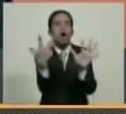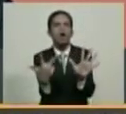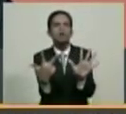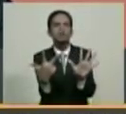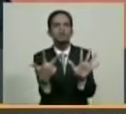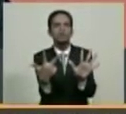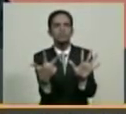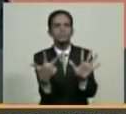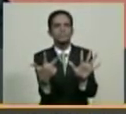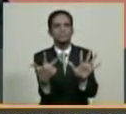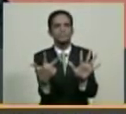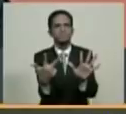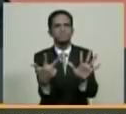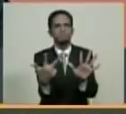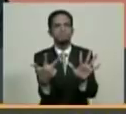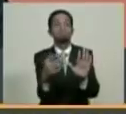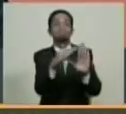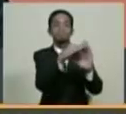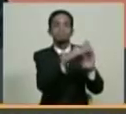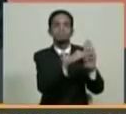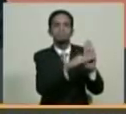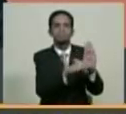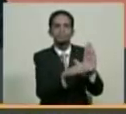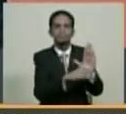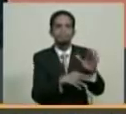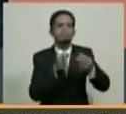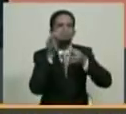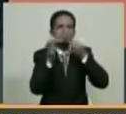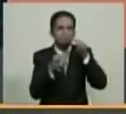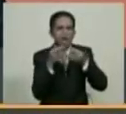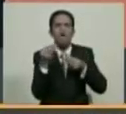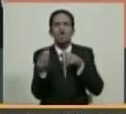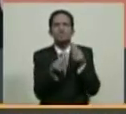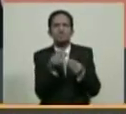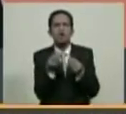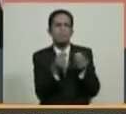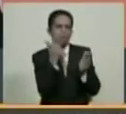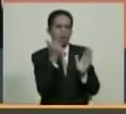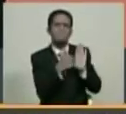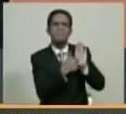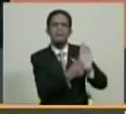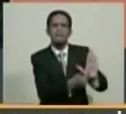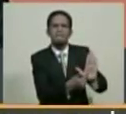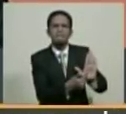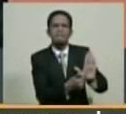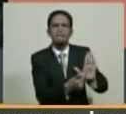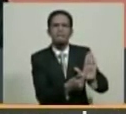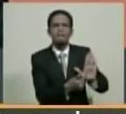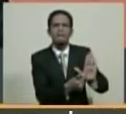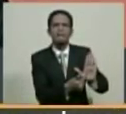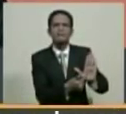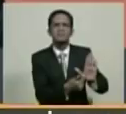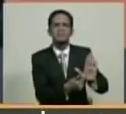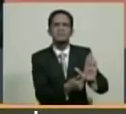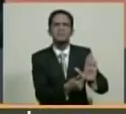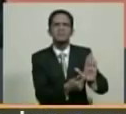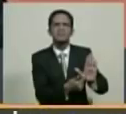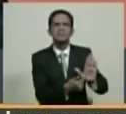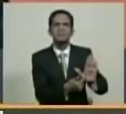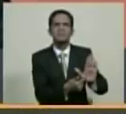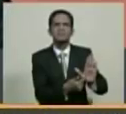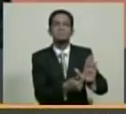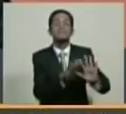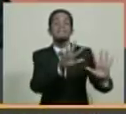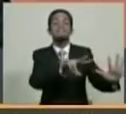tendrán sus especificaciones técnicas para definir las presentaciones de las empresas. Son